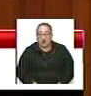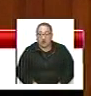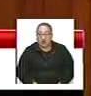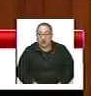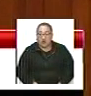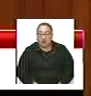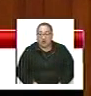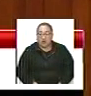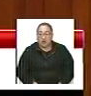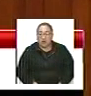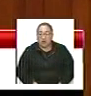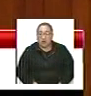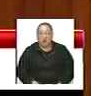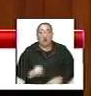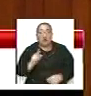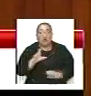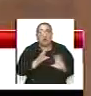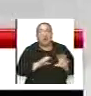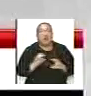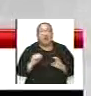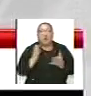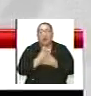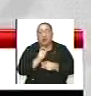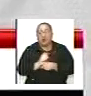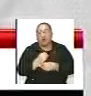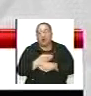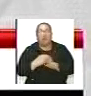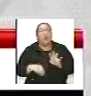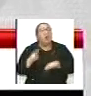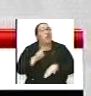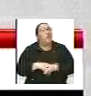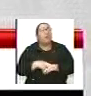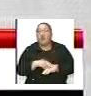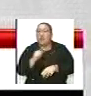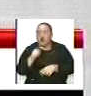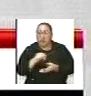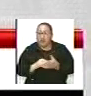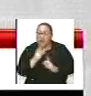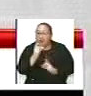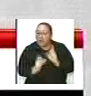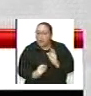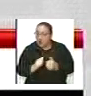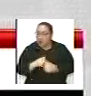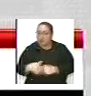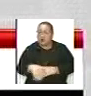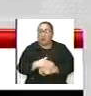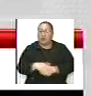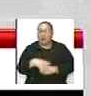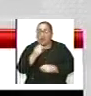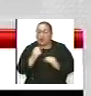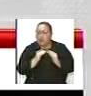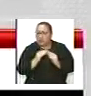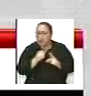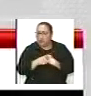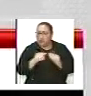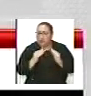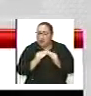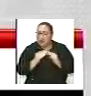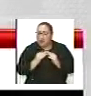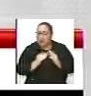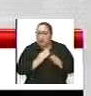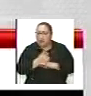realizan sus actividades educativas de manera normal y estos educadores de la calle, casa por casa,